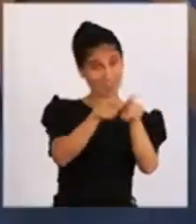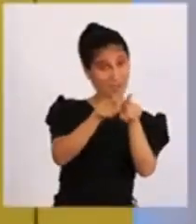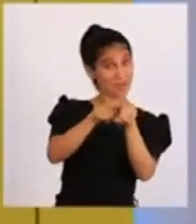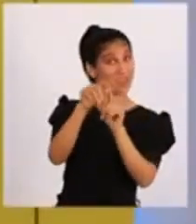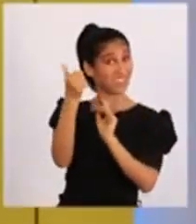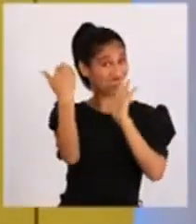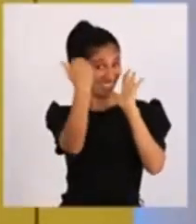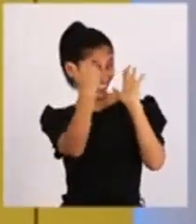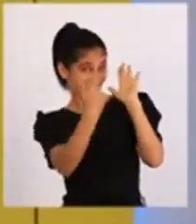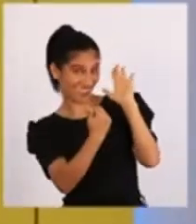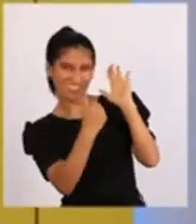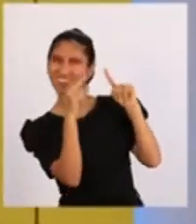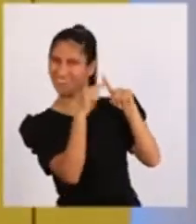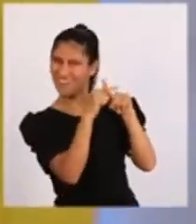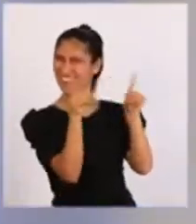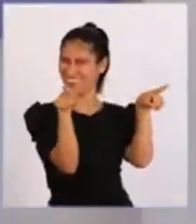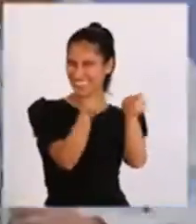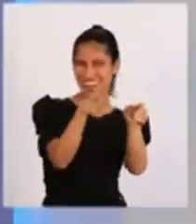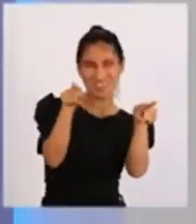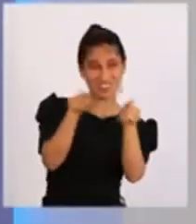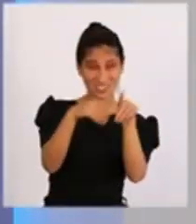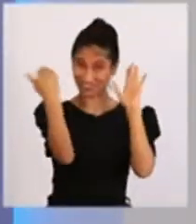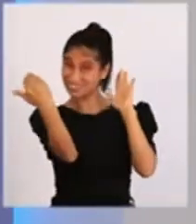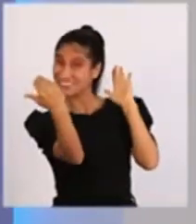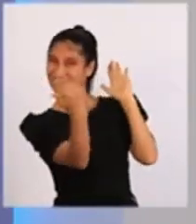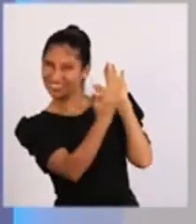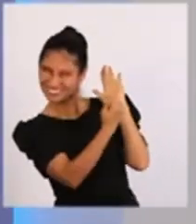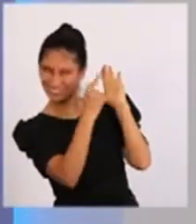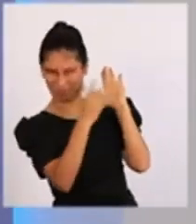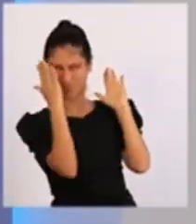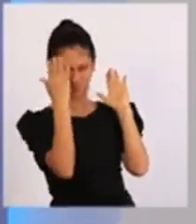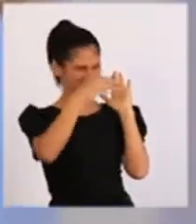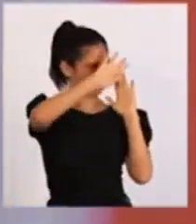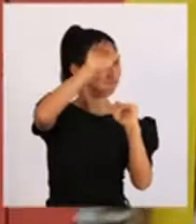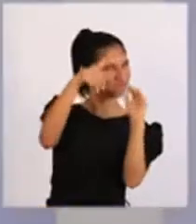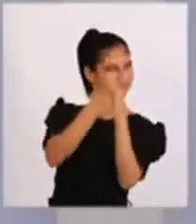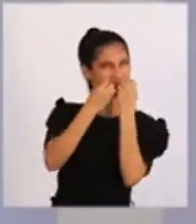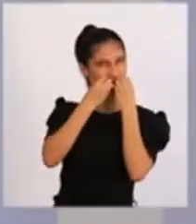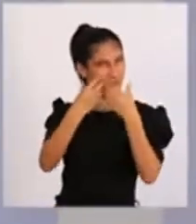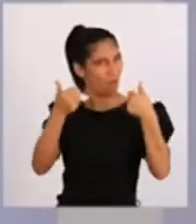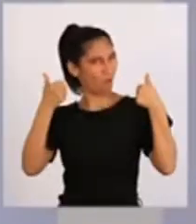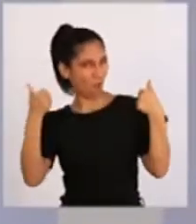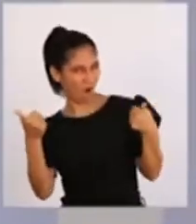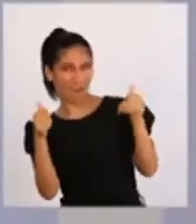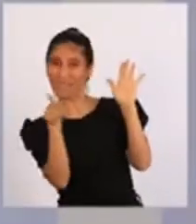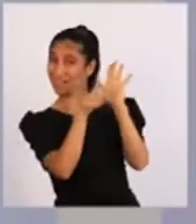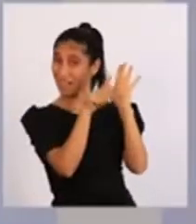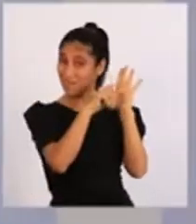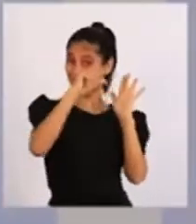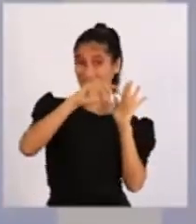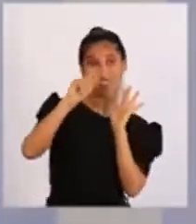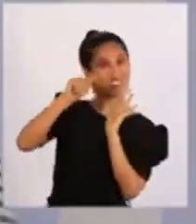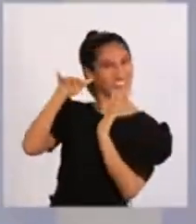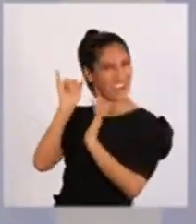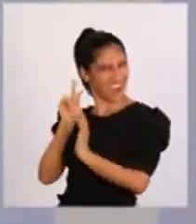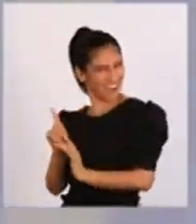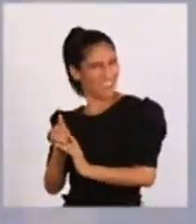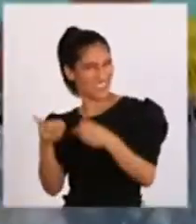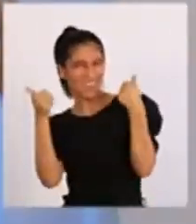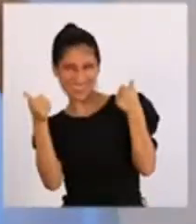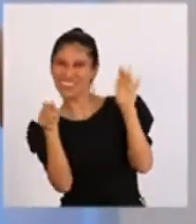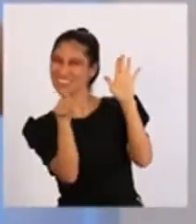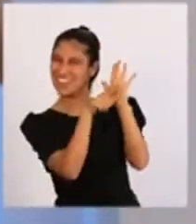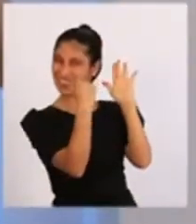Mario el gamer. Y aquí ves, el señor sabe lo todo. También es Otaku, el honorable japonés y